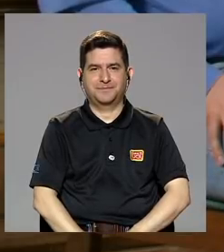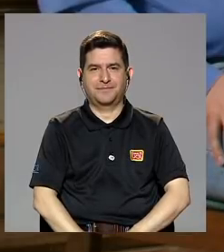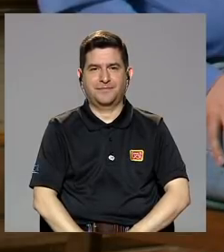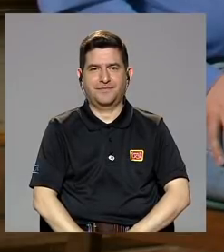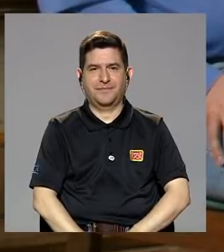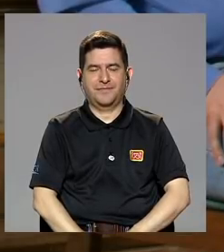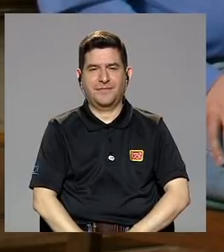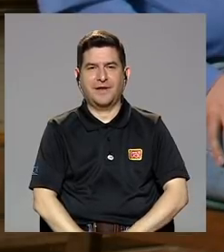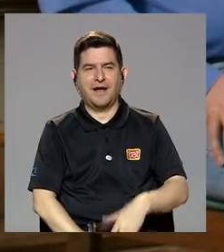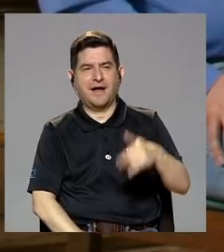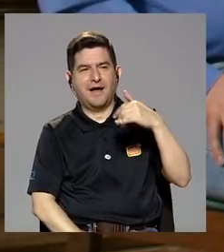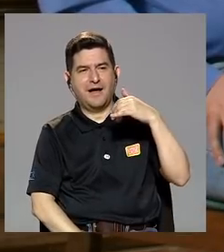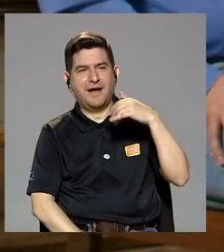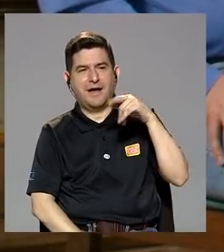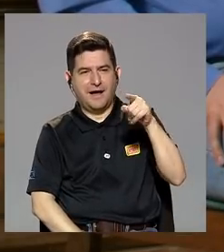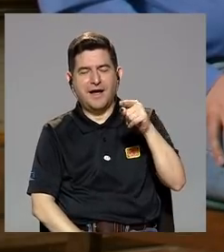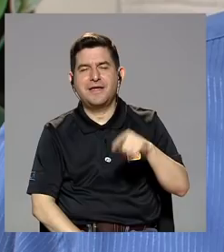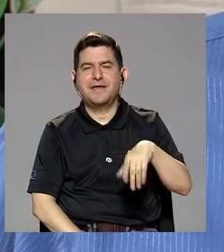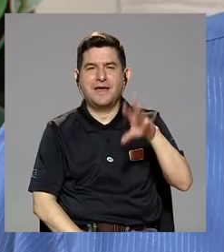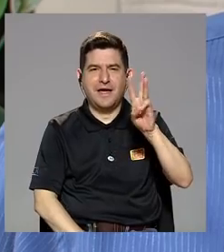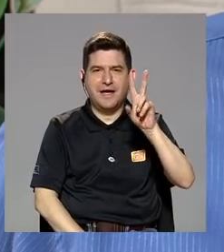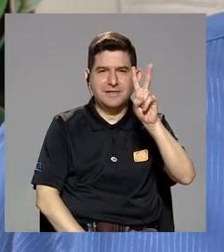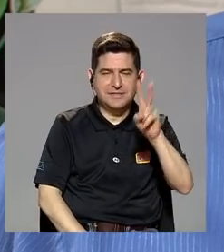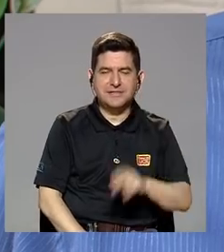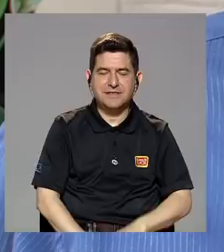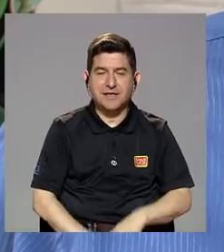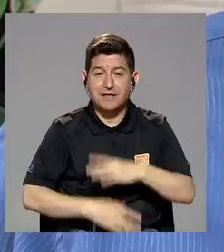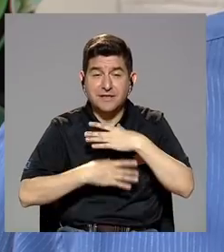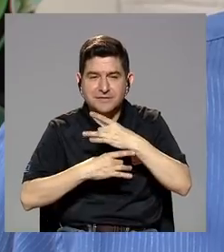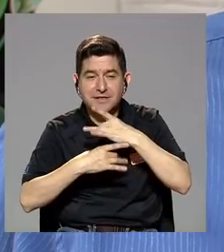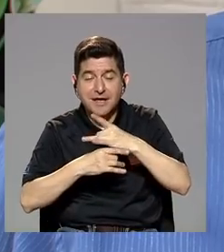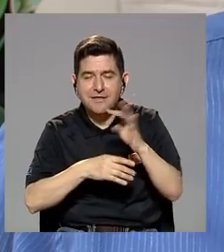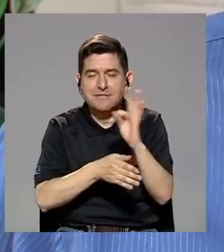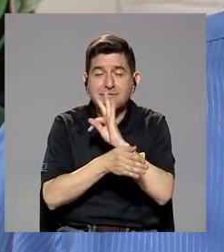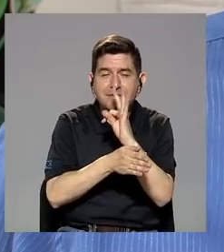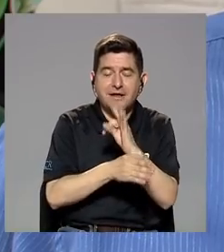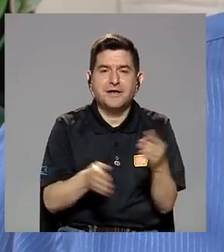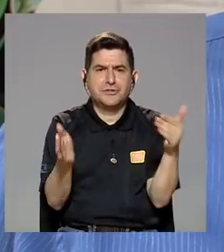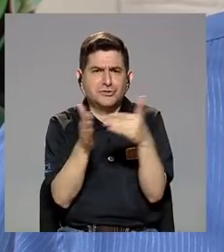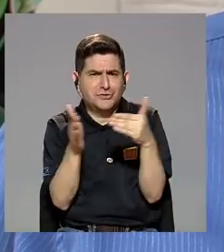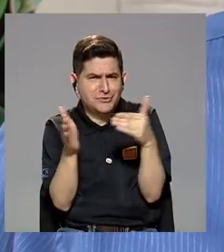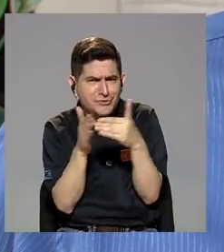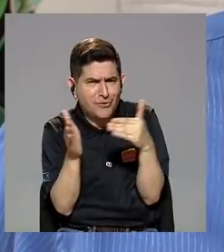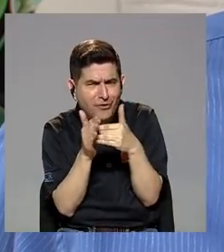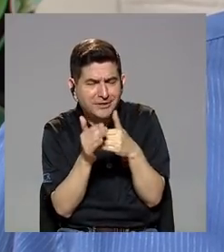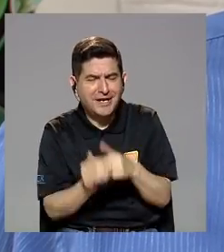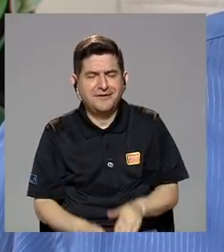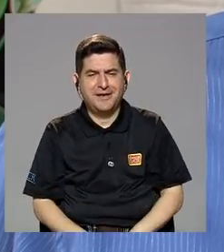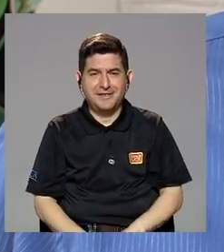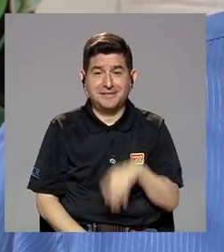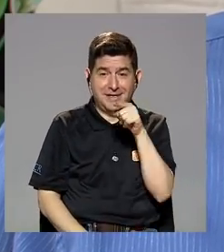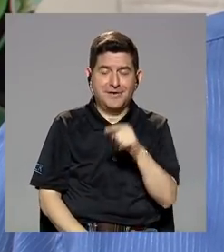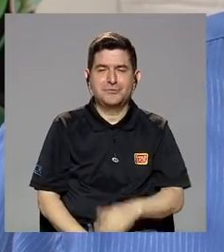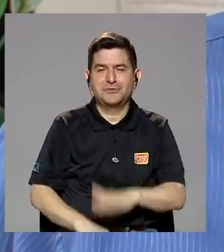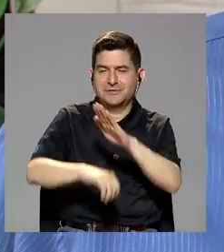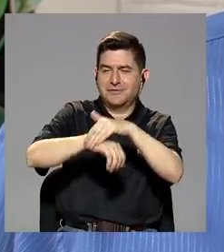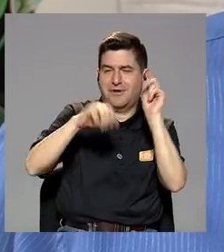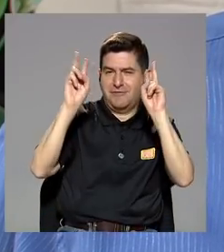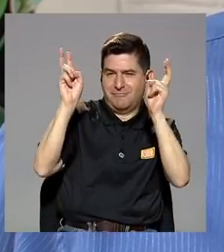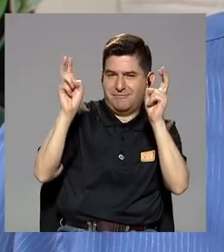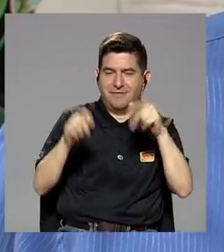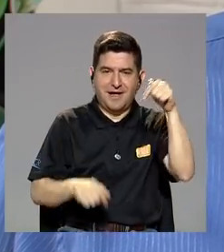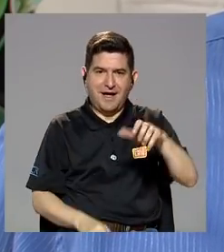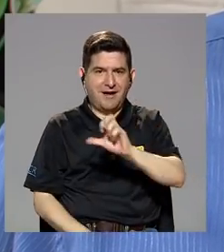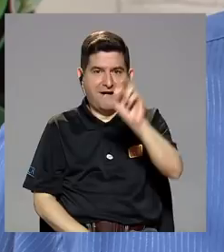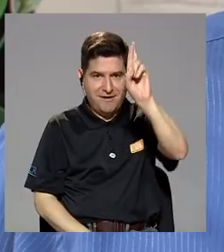aquella llamada que en el 62 le hizo la televisión le volvió a tocar la puerta ya en costa